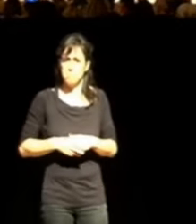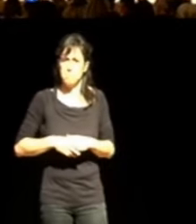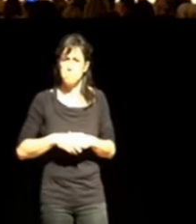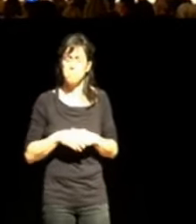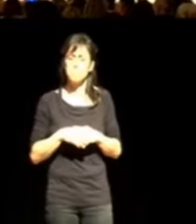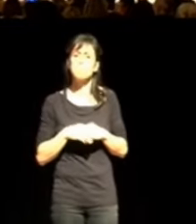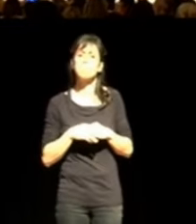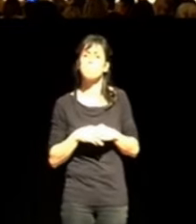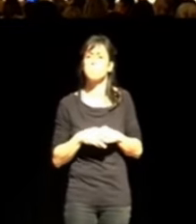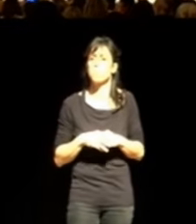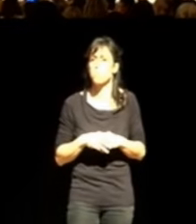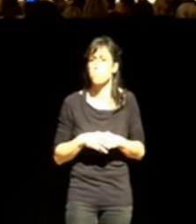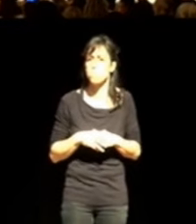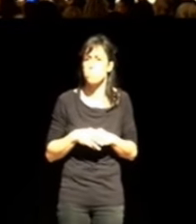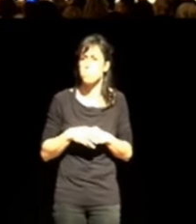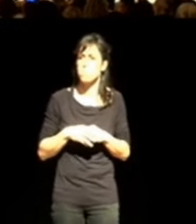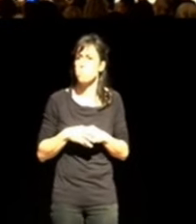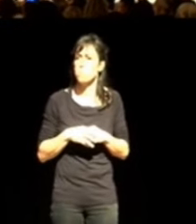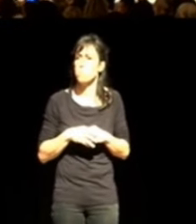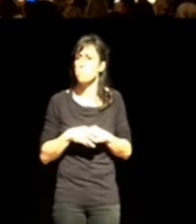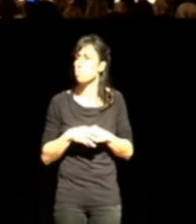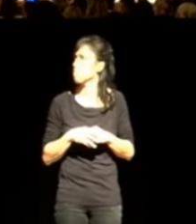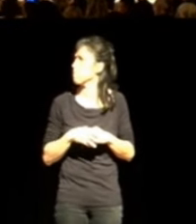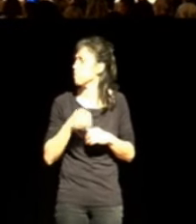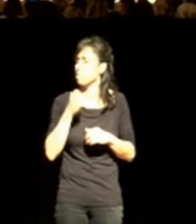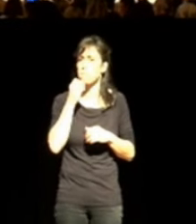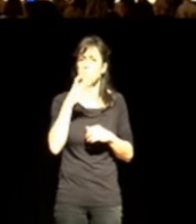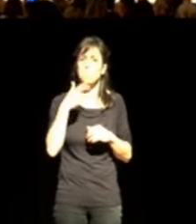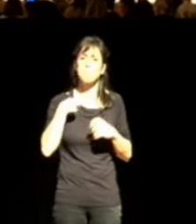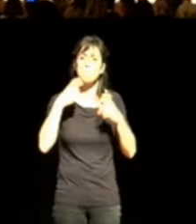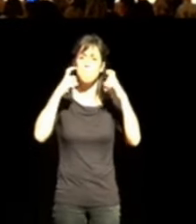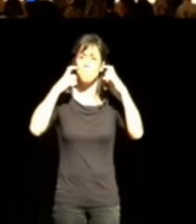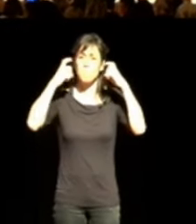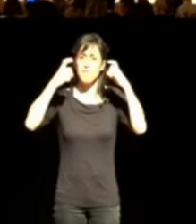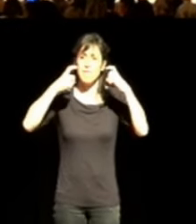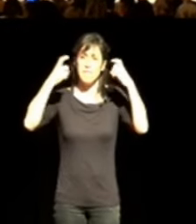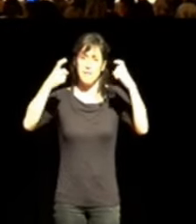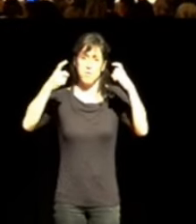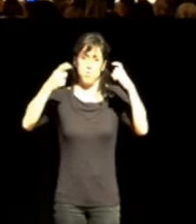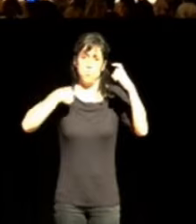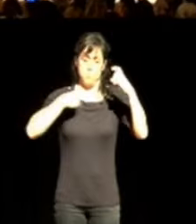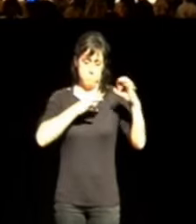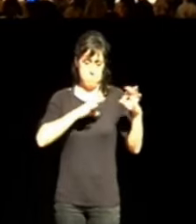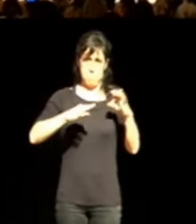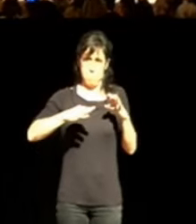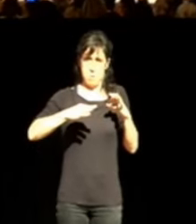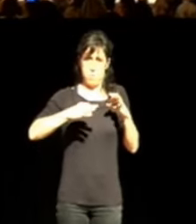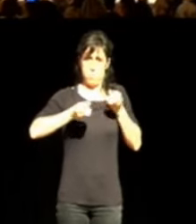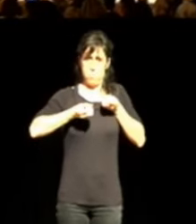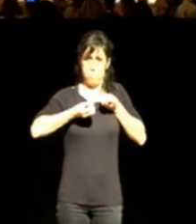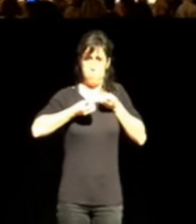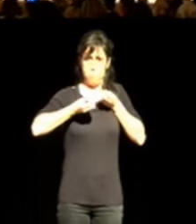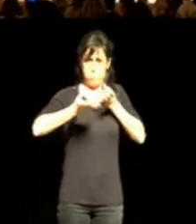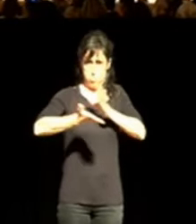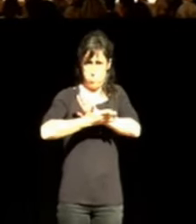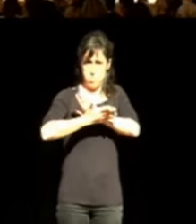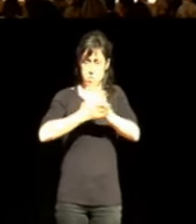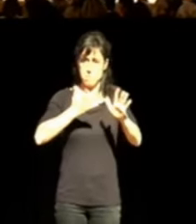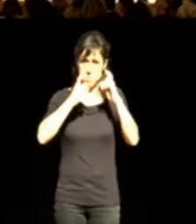voy a ir leyendo un poquito rápido lo que quería deciros porque me da miedo que no me dé